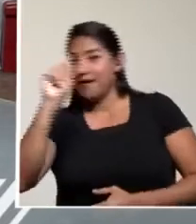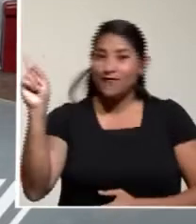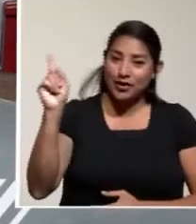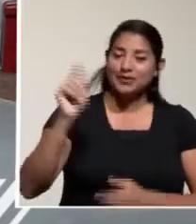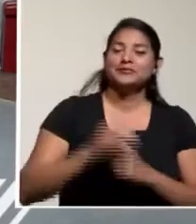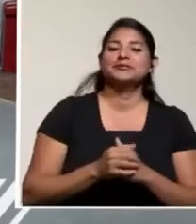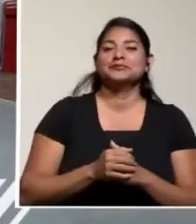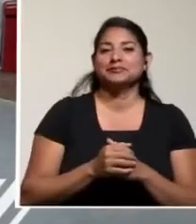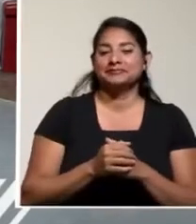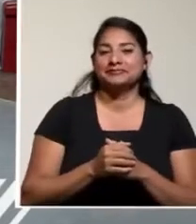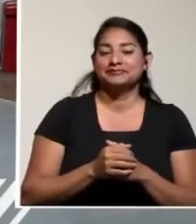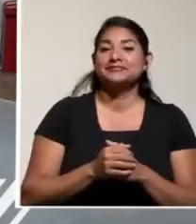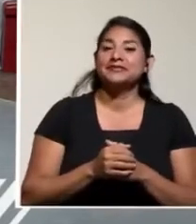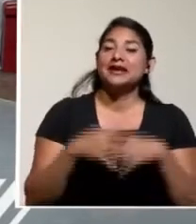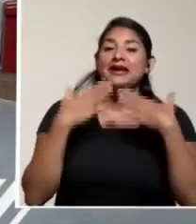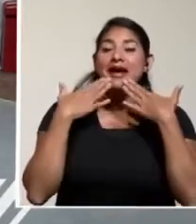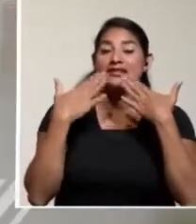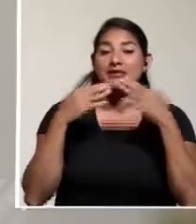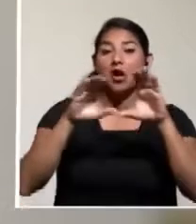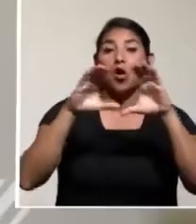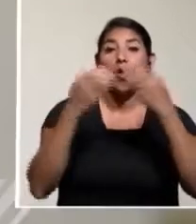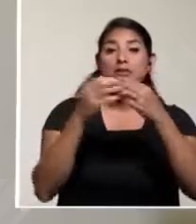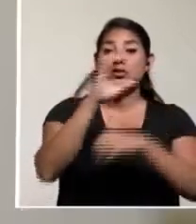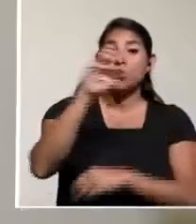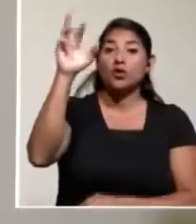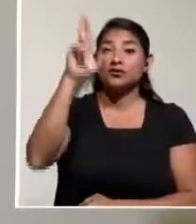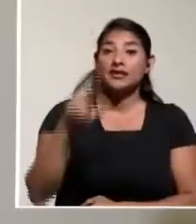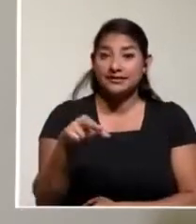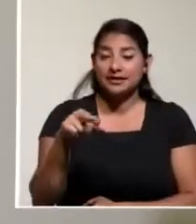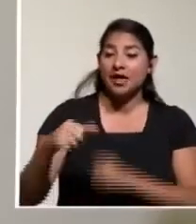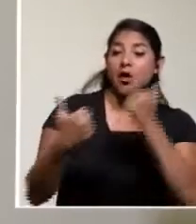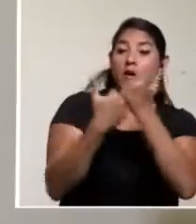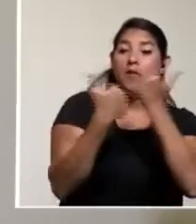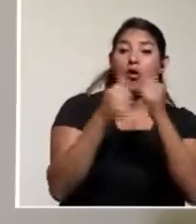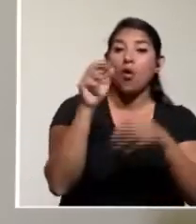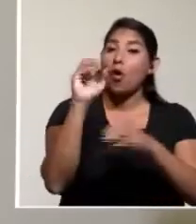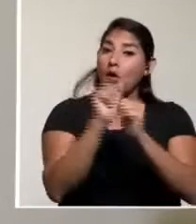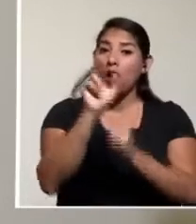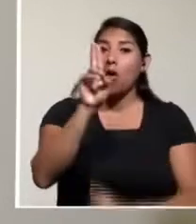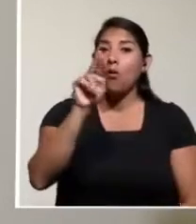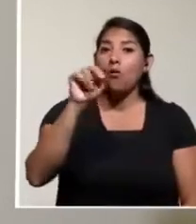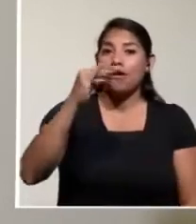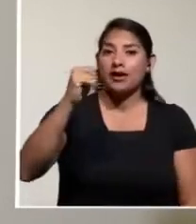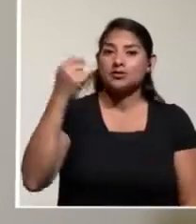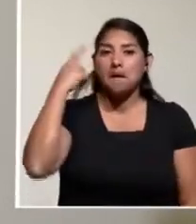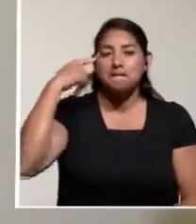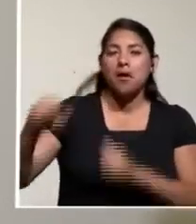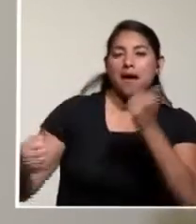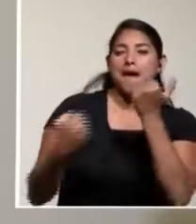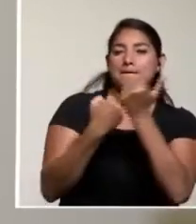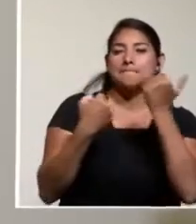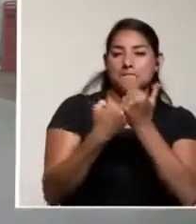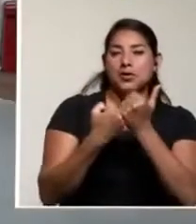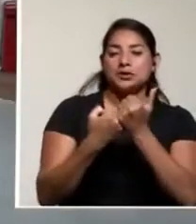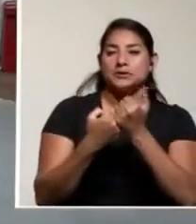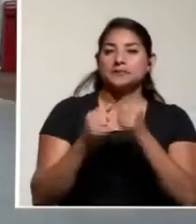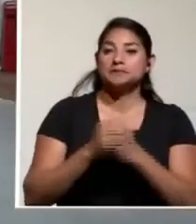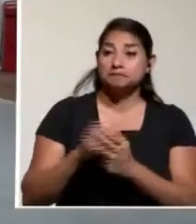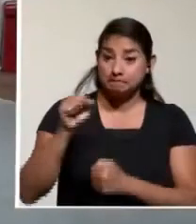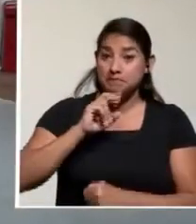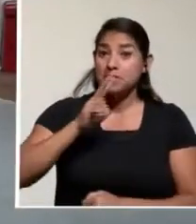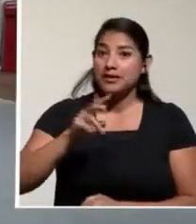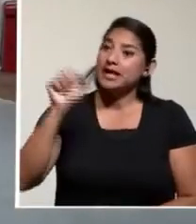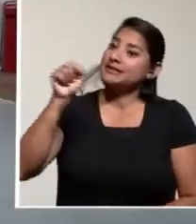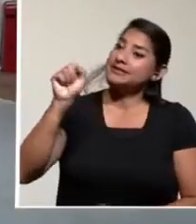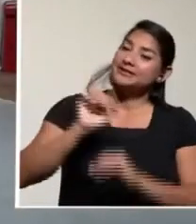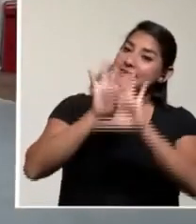me voy. Y le agradecemos a la Comisión Costarricense de Cooperación con la UNESCO por este valioso aporte, ¿verdad, niña Carla?